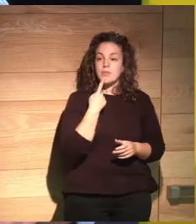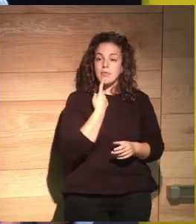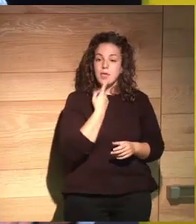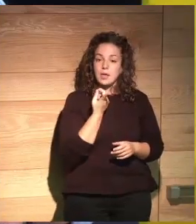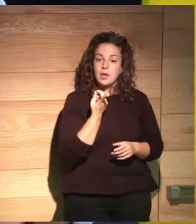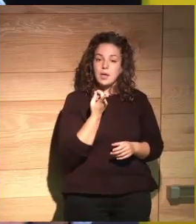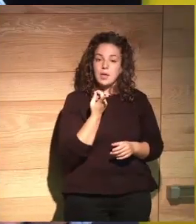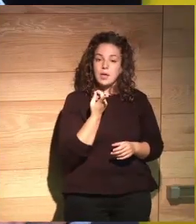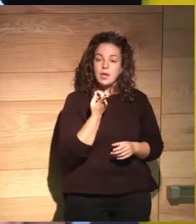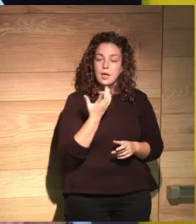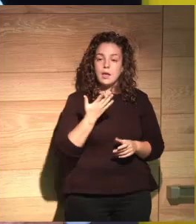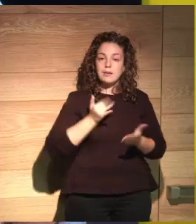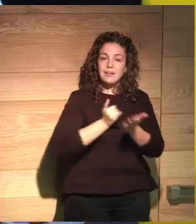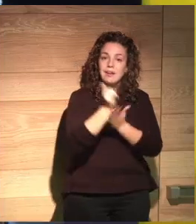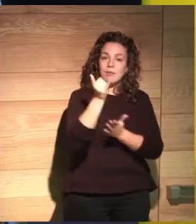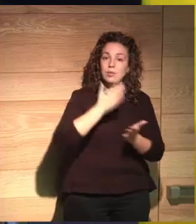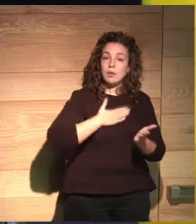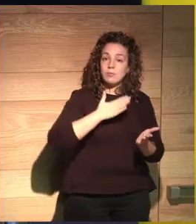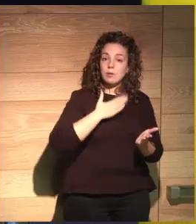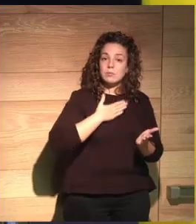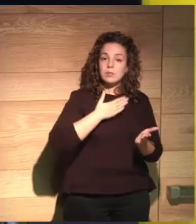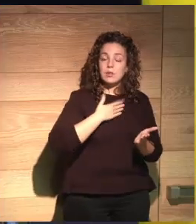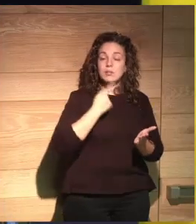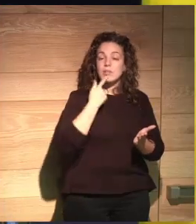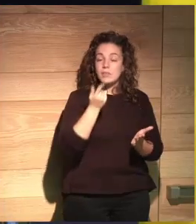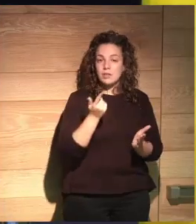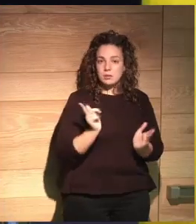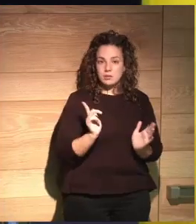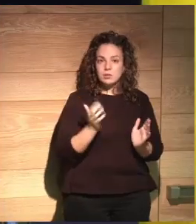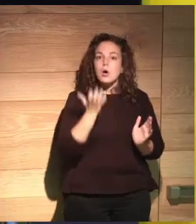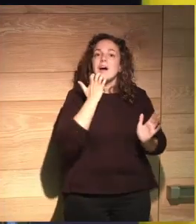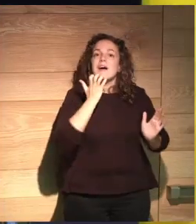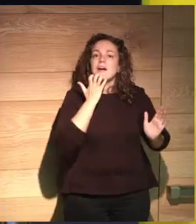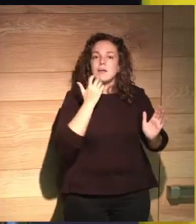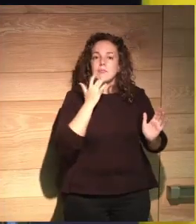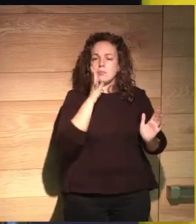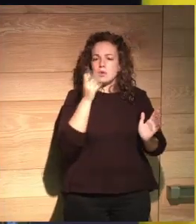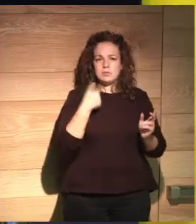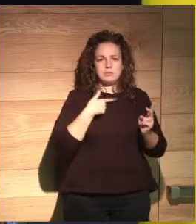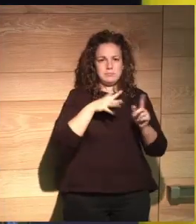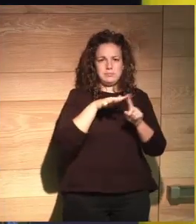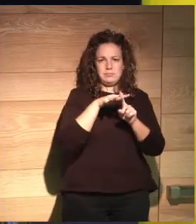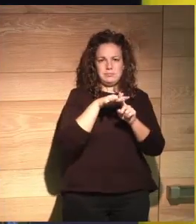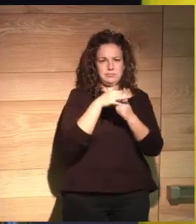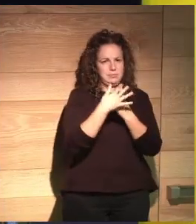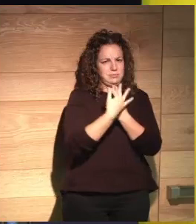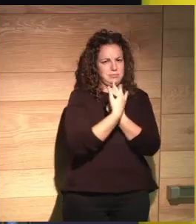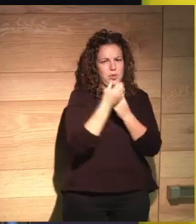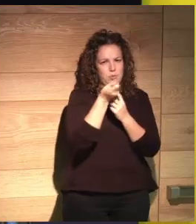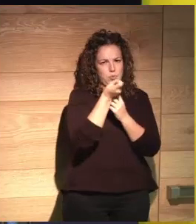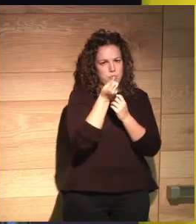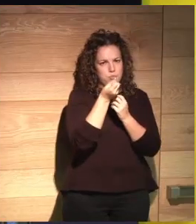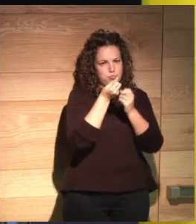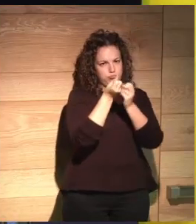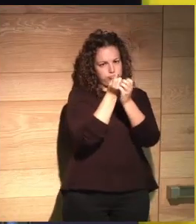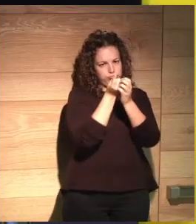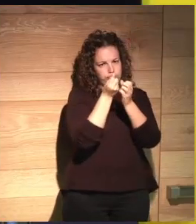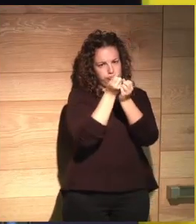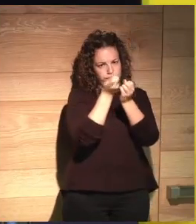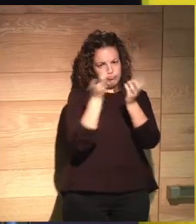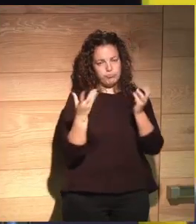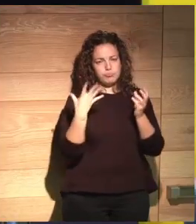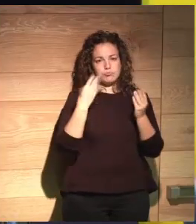propietarios eran pequeños agricultores este es un ejemplo hay muchos casos como esos que yo estoy tratando entonces les pregunta y dijeron mira